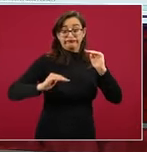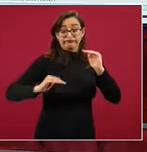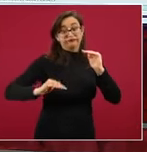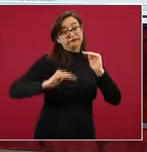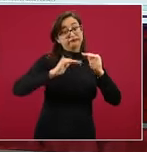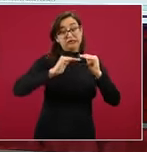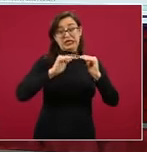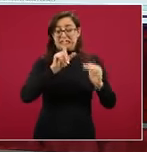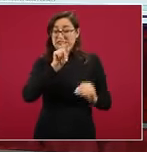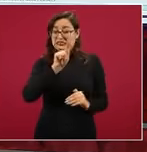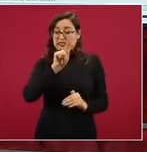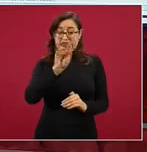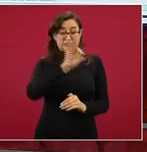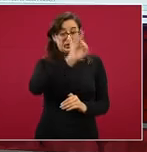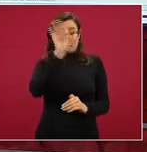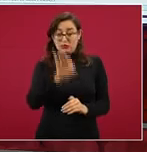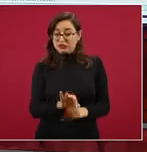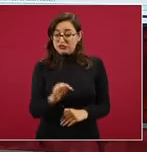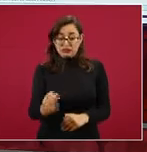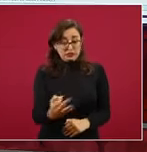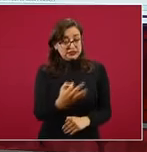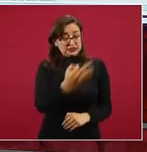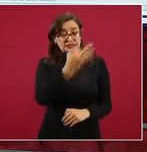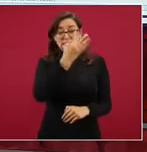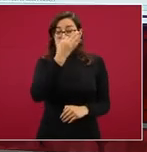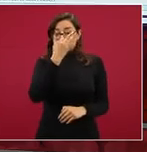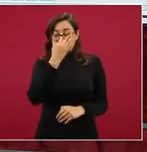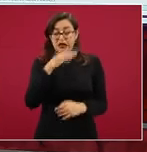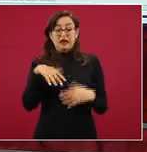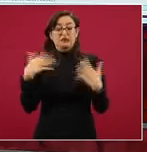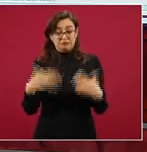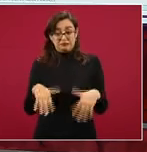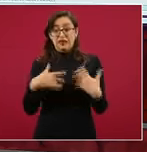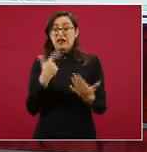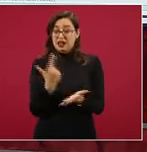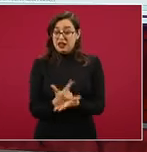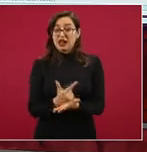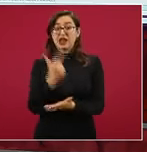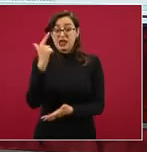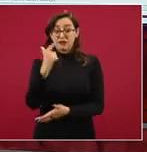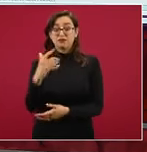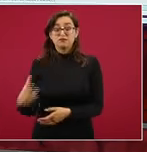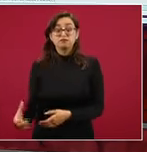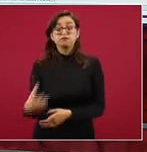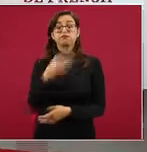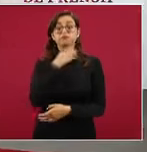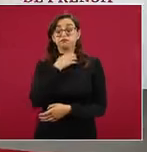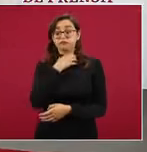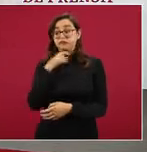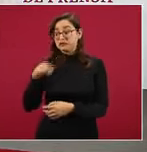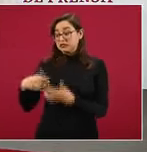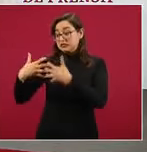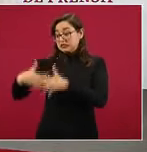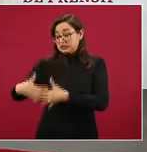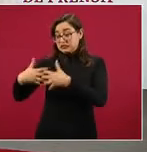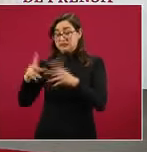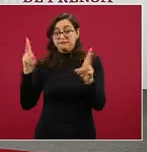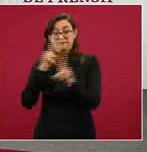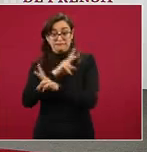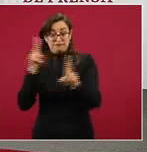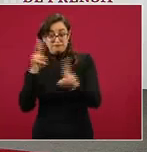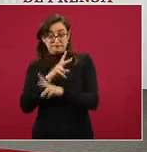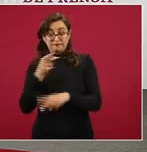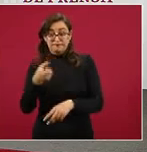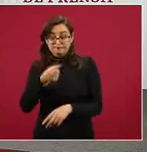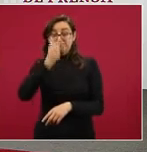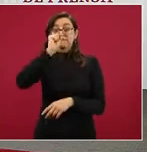umbral del 70% de ocupación de ventiladores mecánicos, de respiradores mecánicos, que